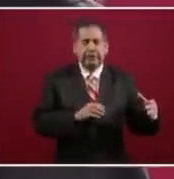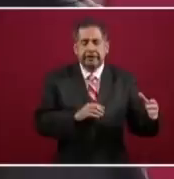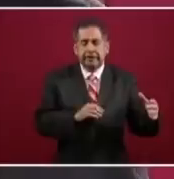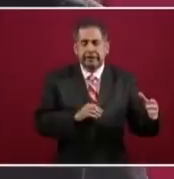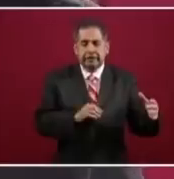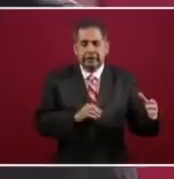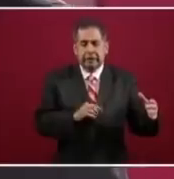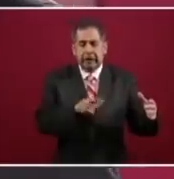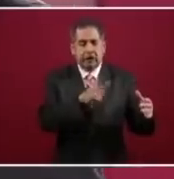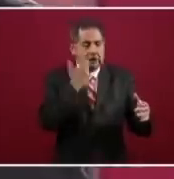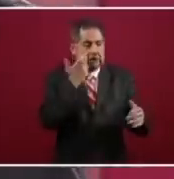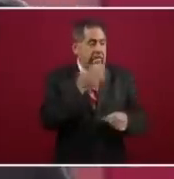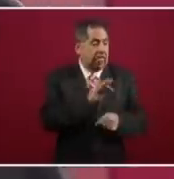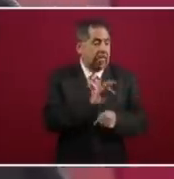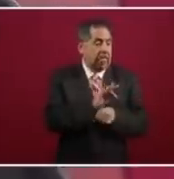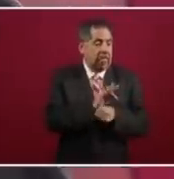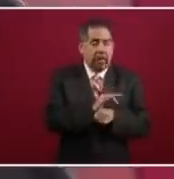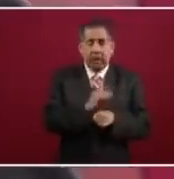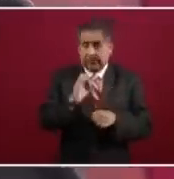y protegían